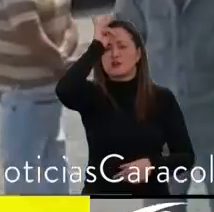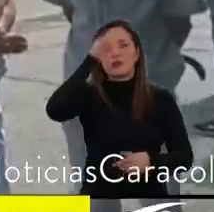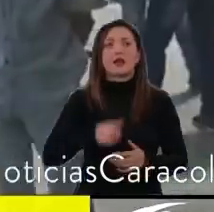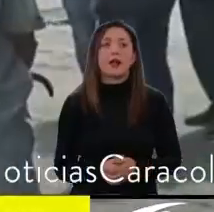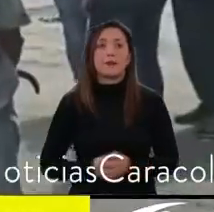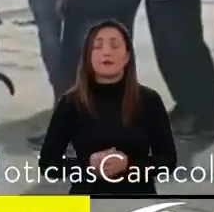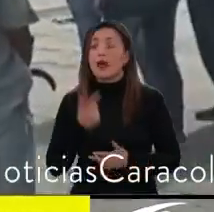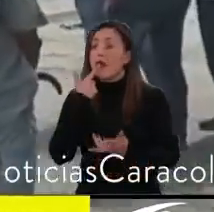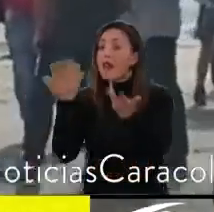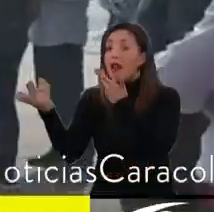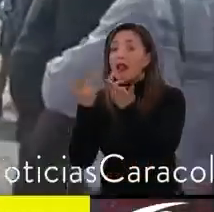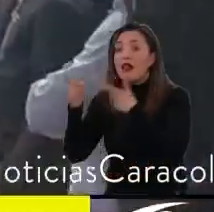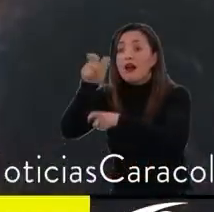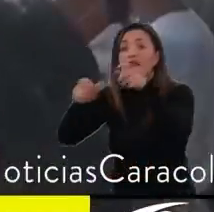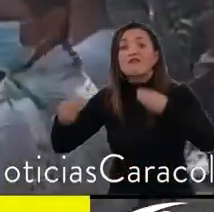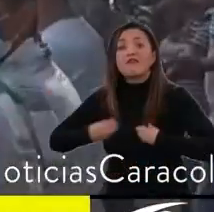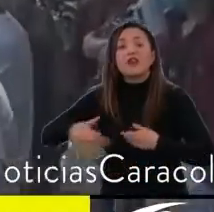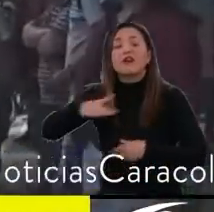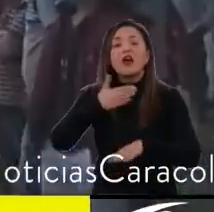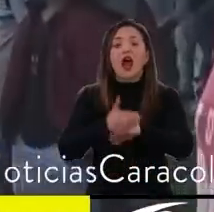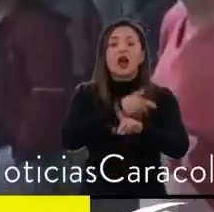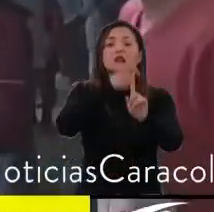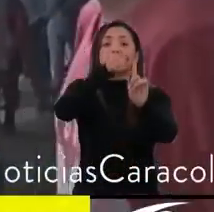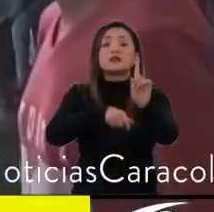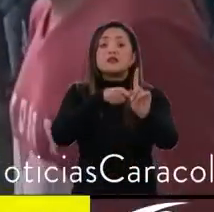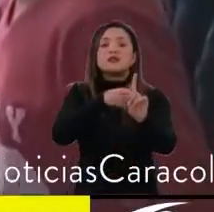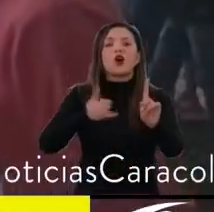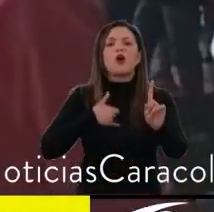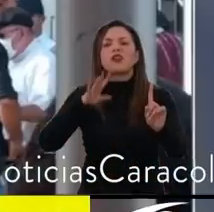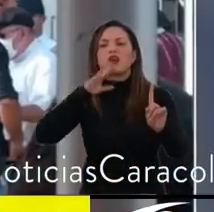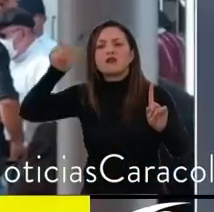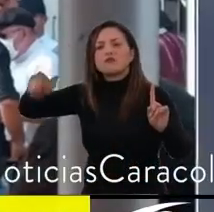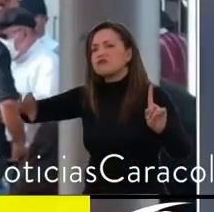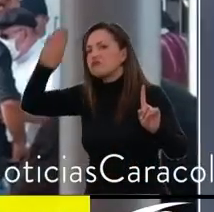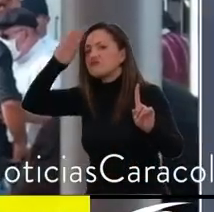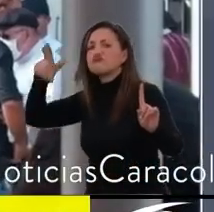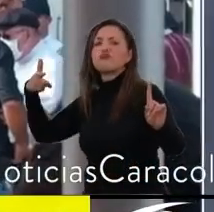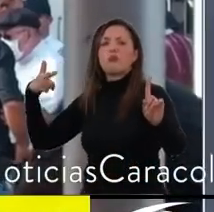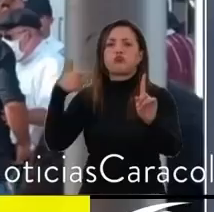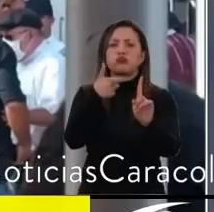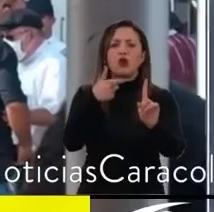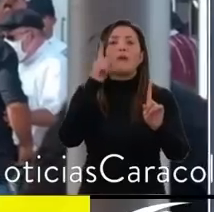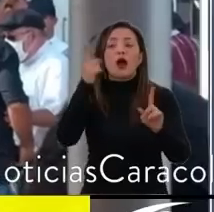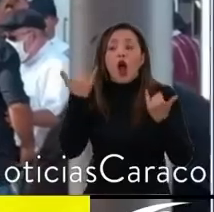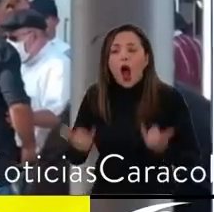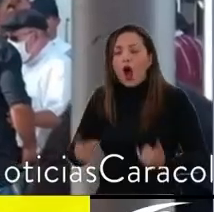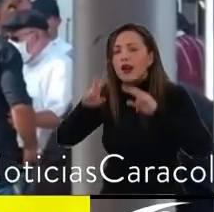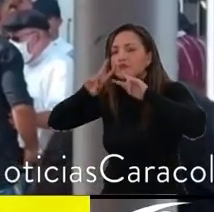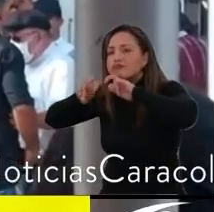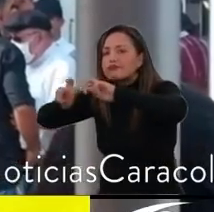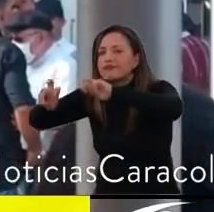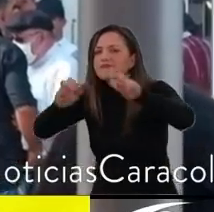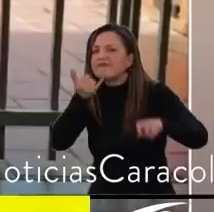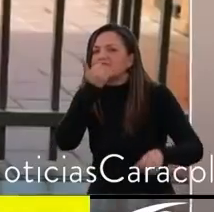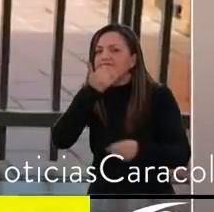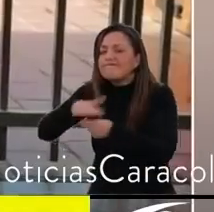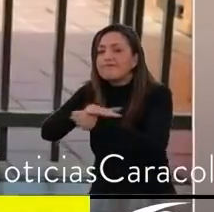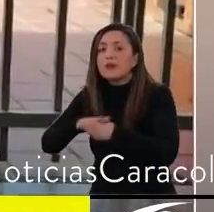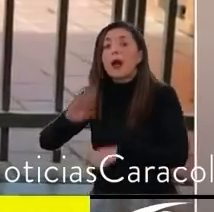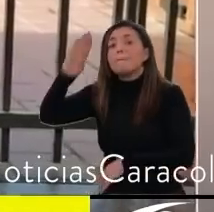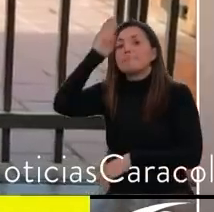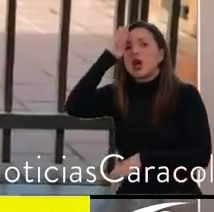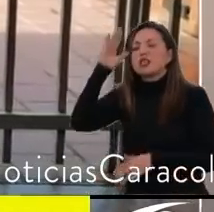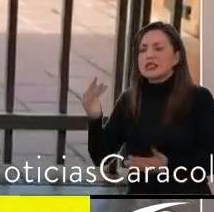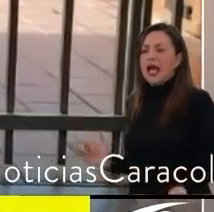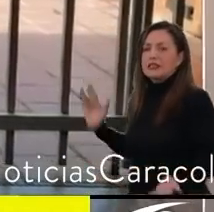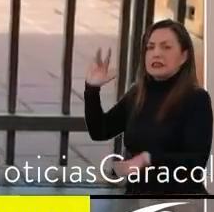Según los pobladores, el joven fue víctima de un disparo hecho por un patrullero, pero los hechos son materia de investigación. La policía hace una fuerte